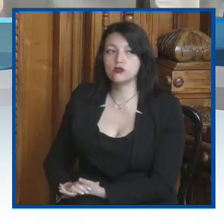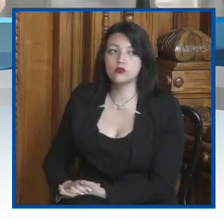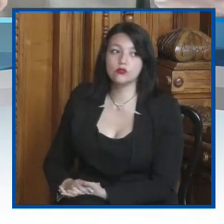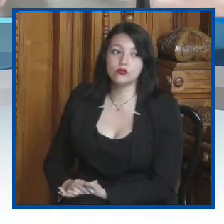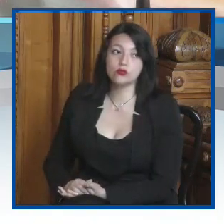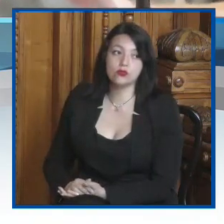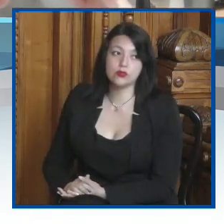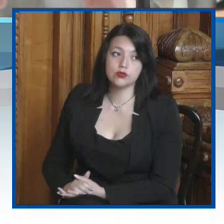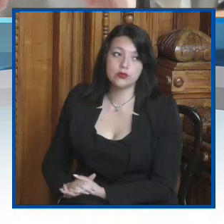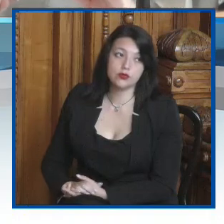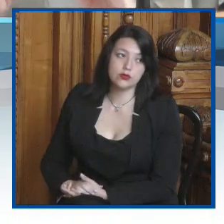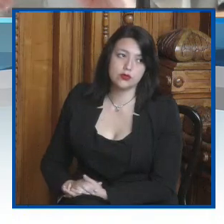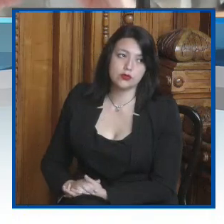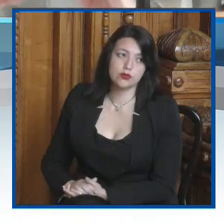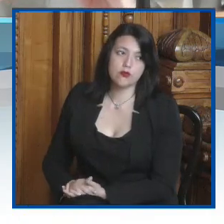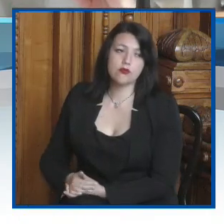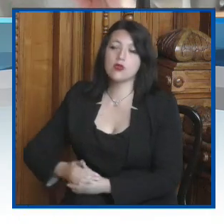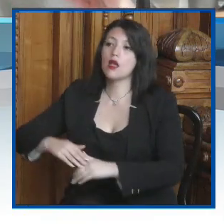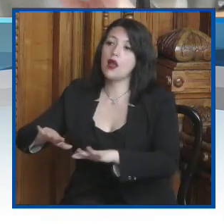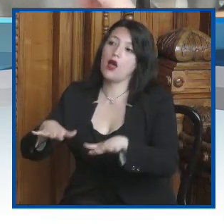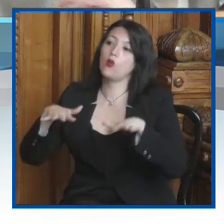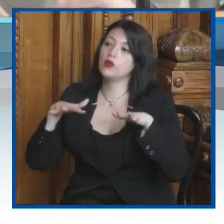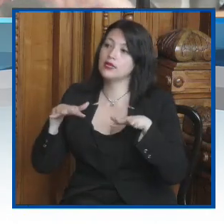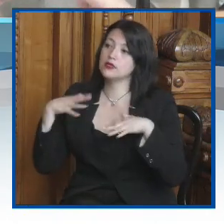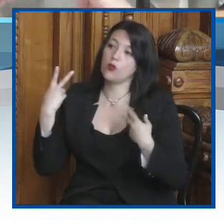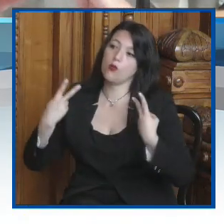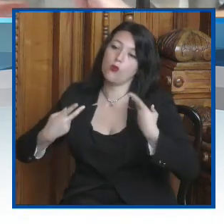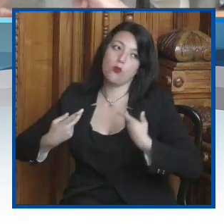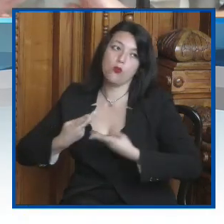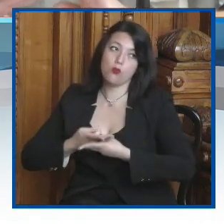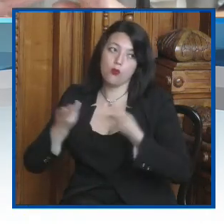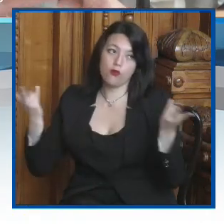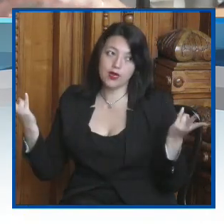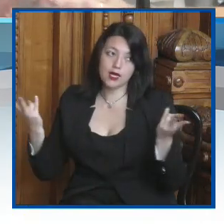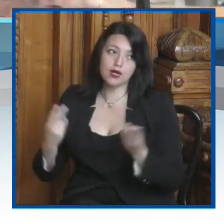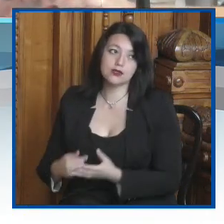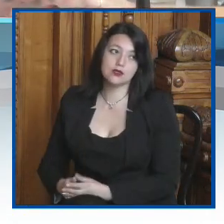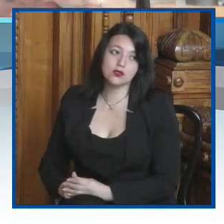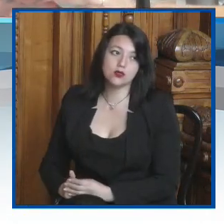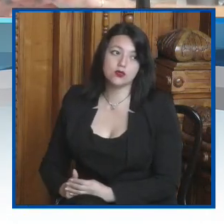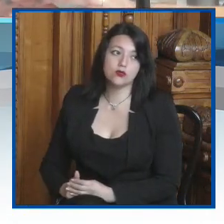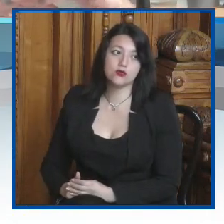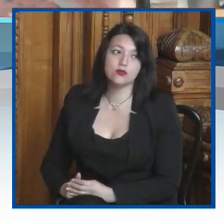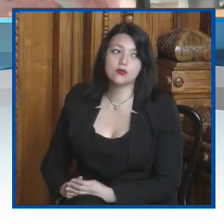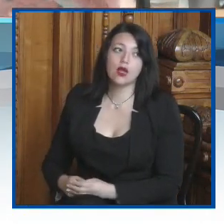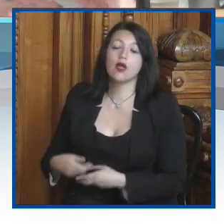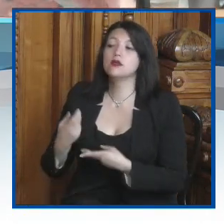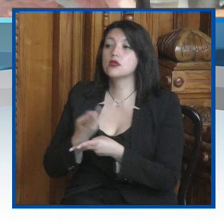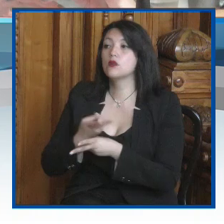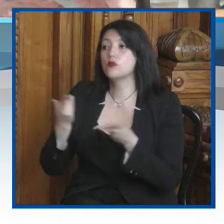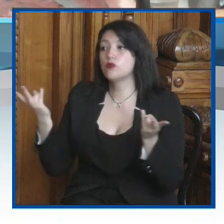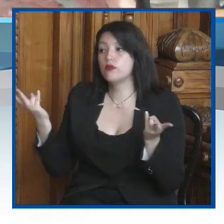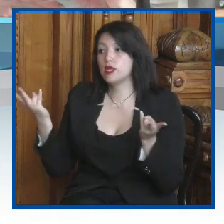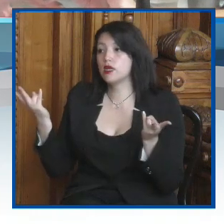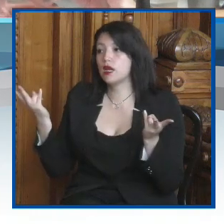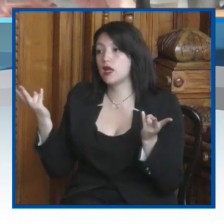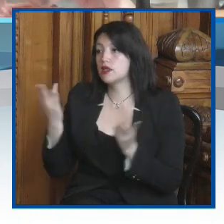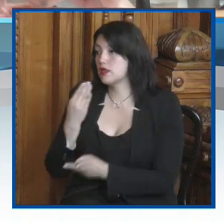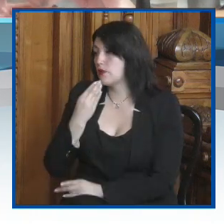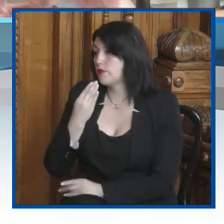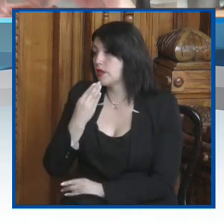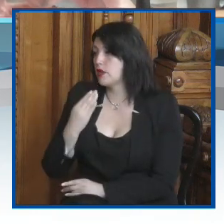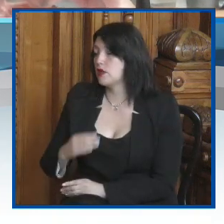les decía también, las audiencias son públicas. Entonces, al ser públicas,